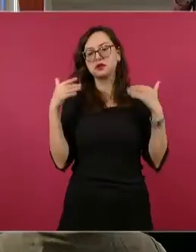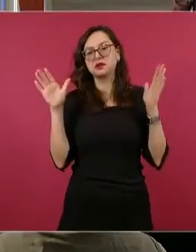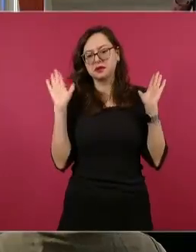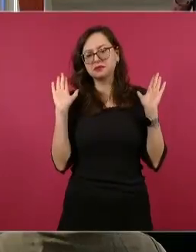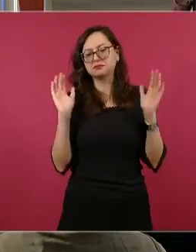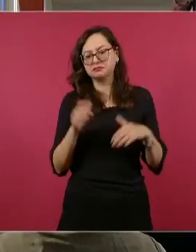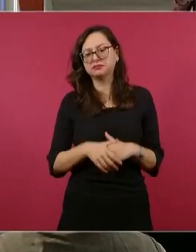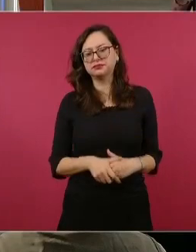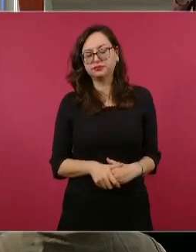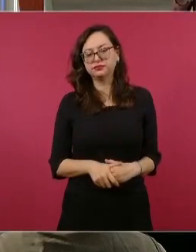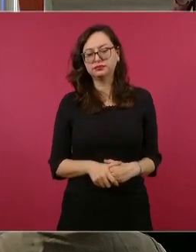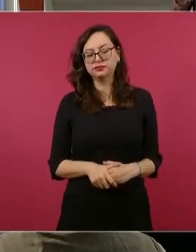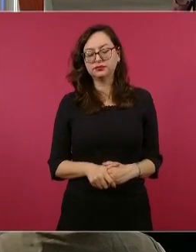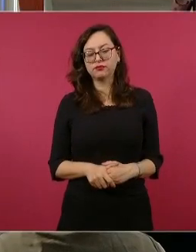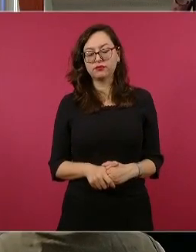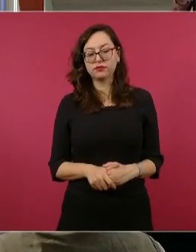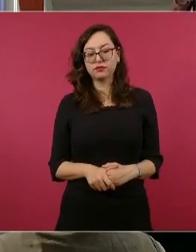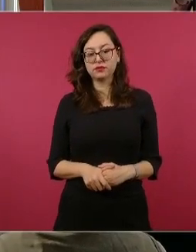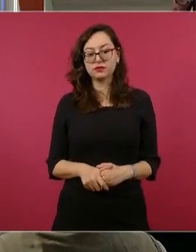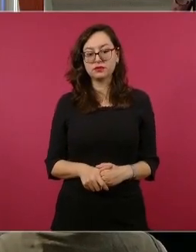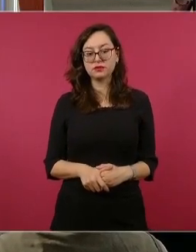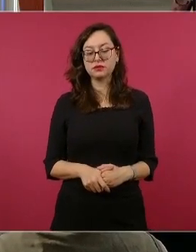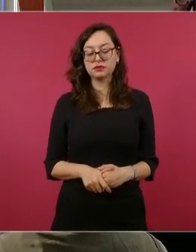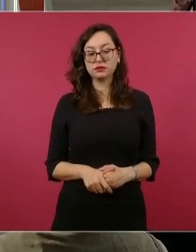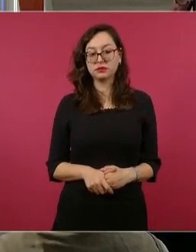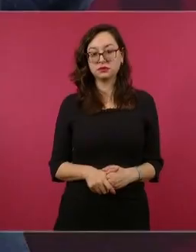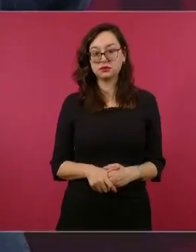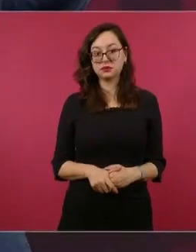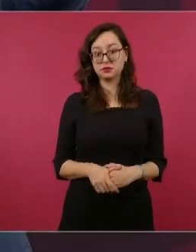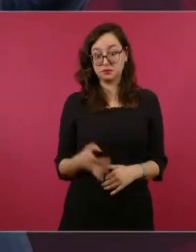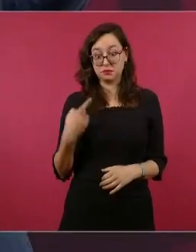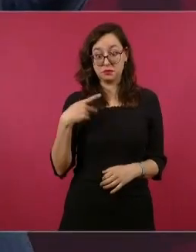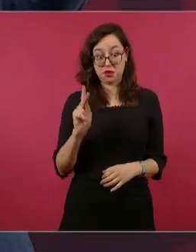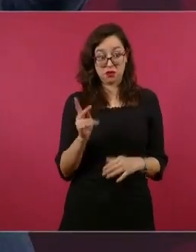que desde hoy